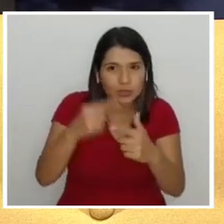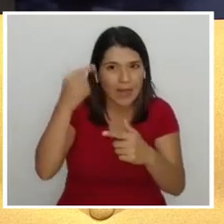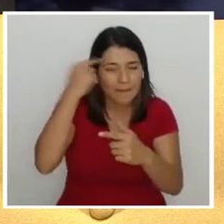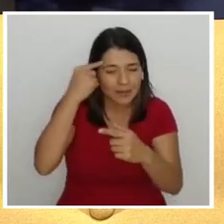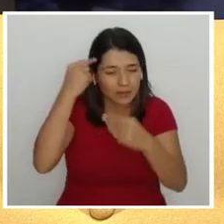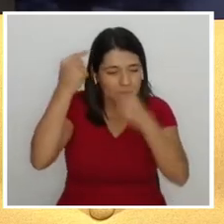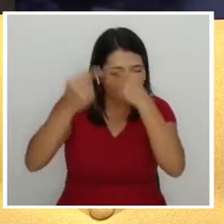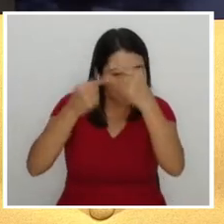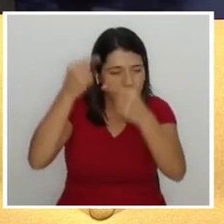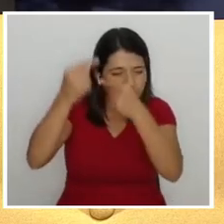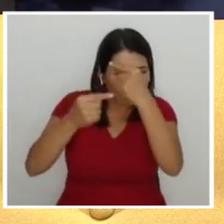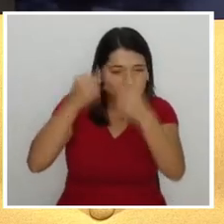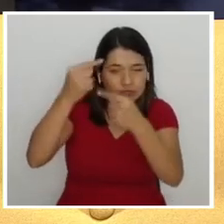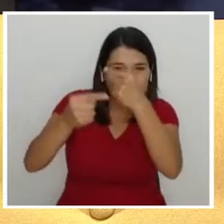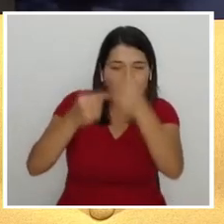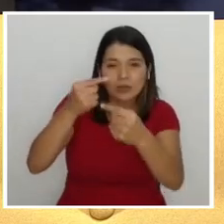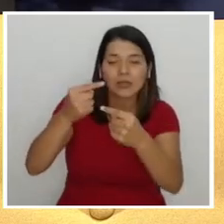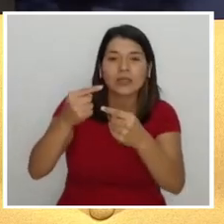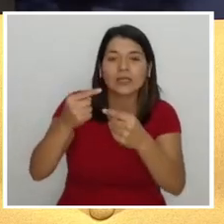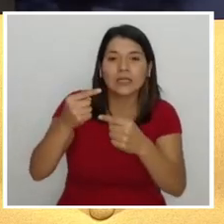constante de